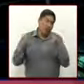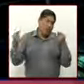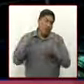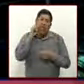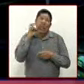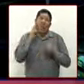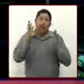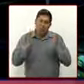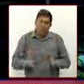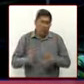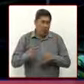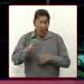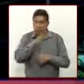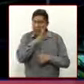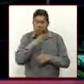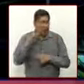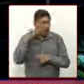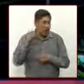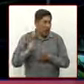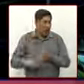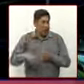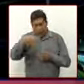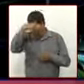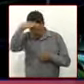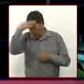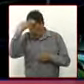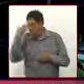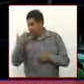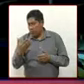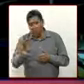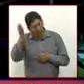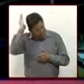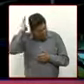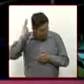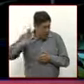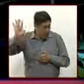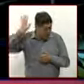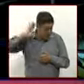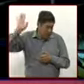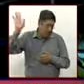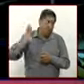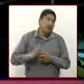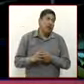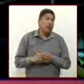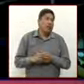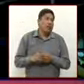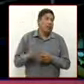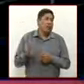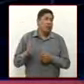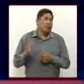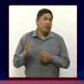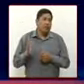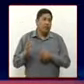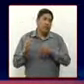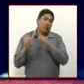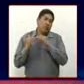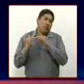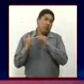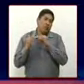Evismo, está Comunidad Ciudadana, está Creemos, y bueno, los actores que están en medio de ellos, en una